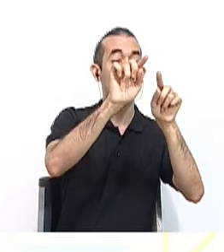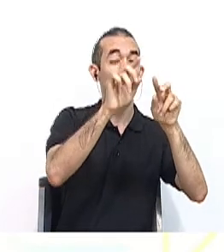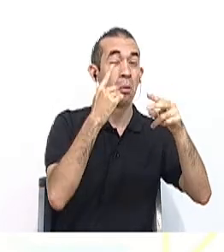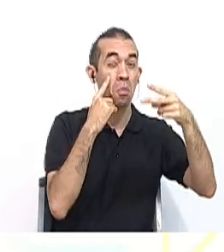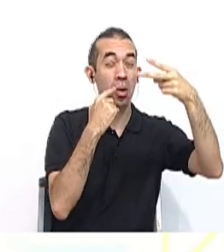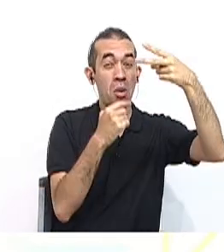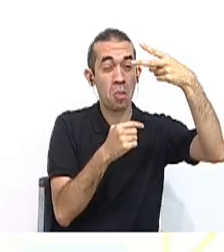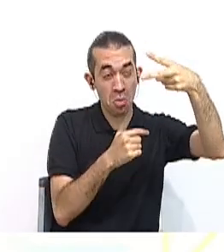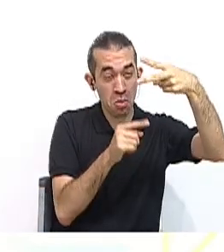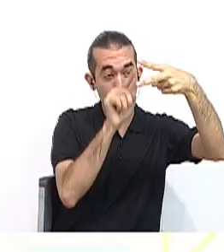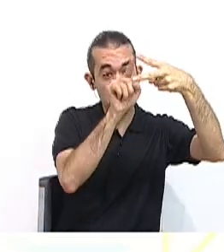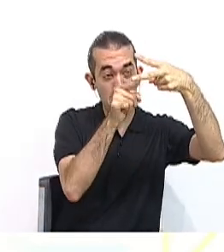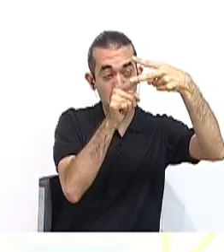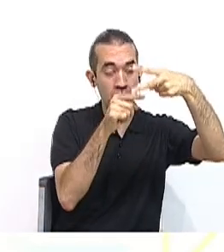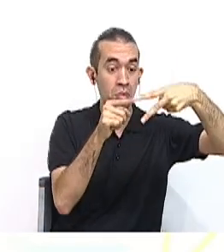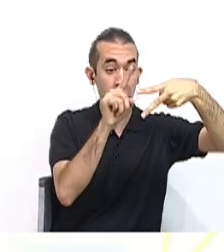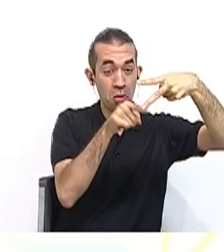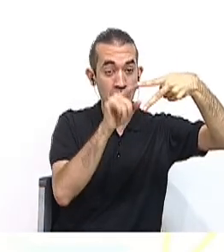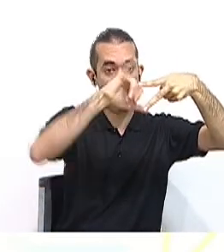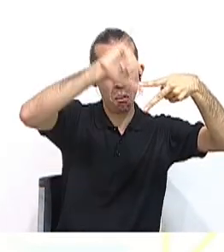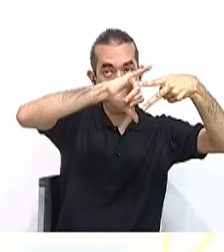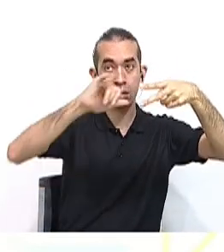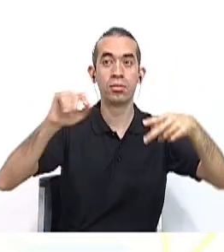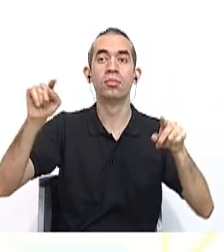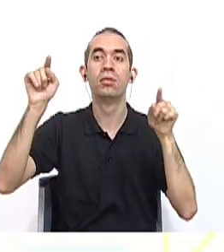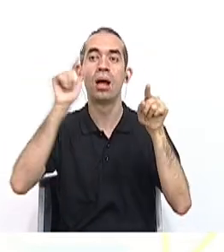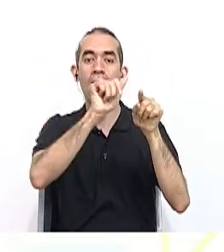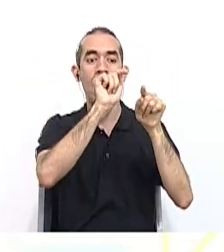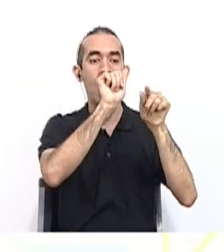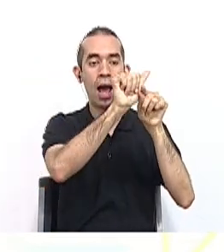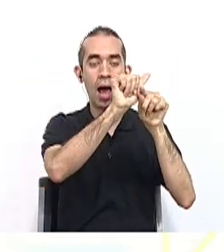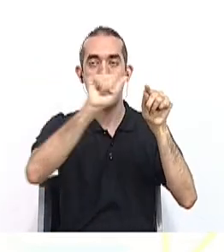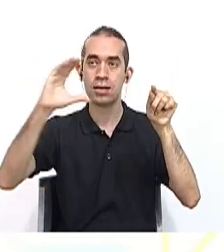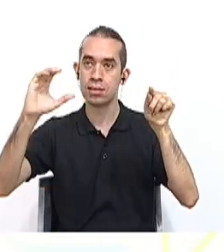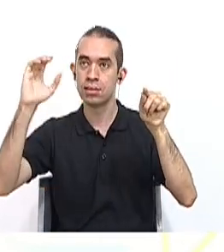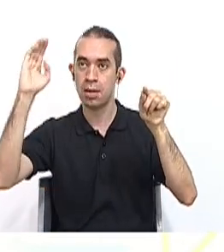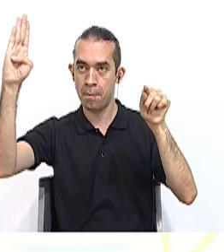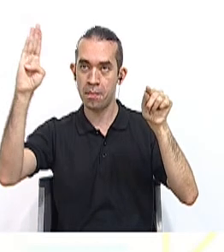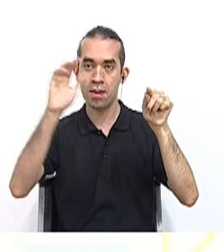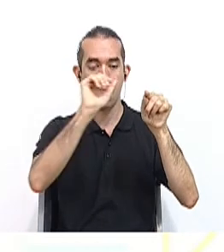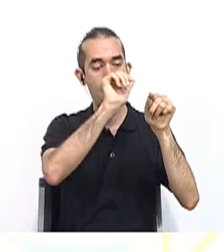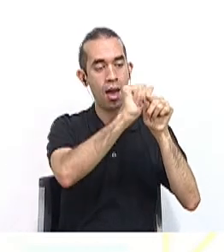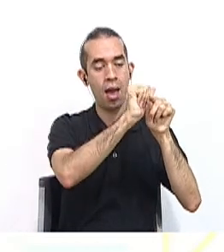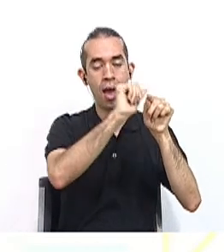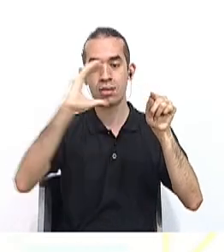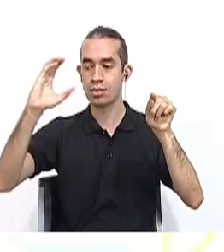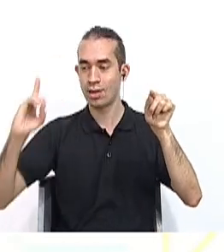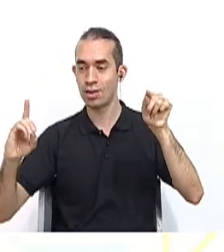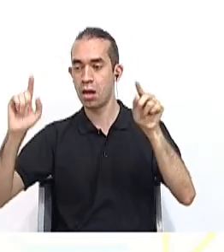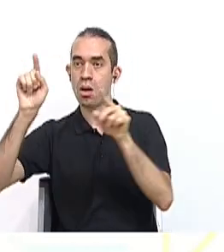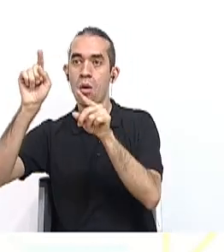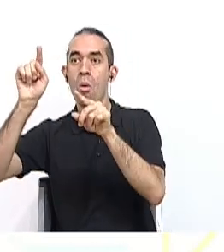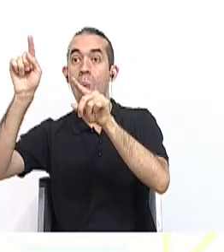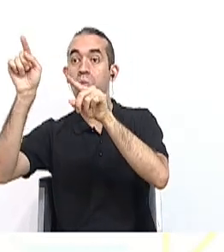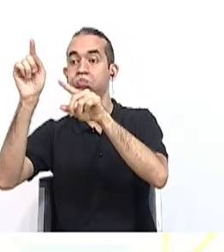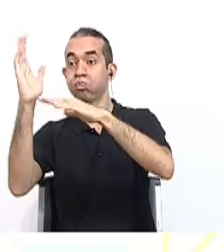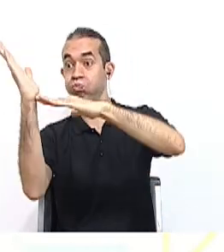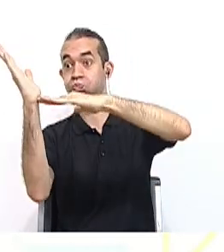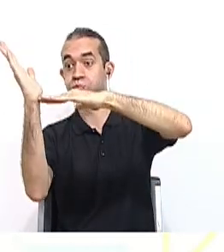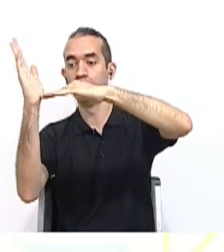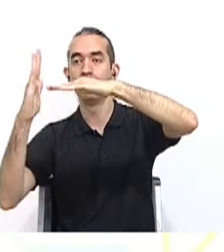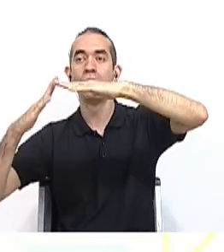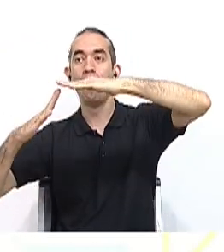y también el ángulo ACB congruente con ACD. ¿Qué